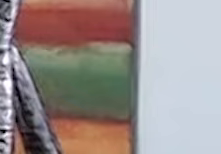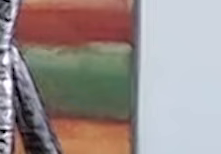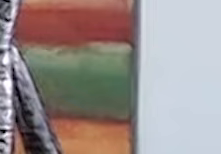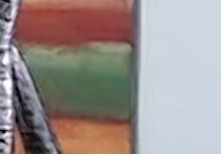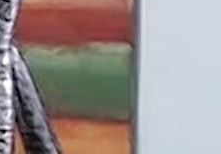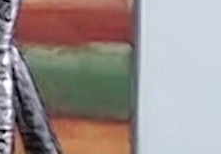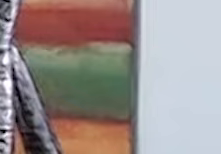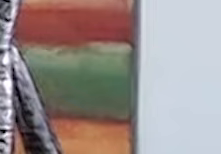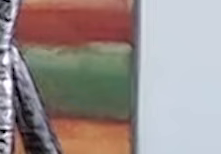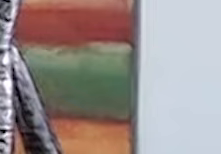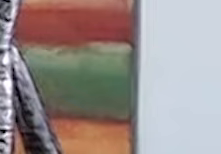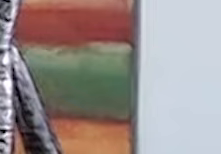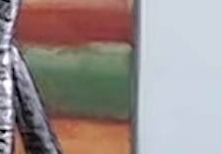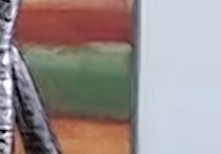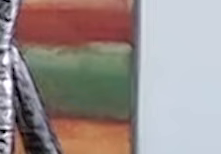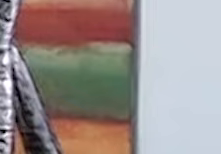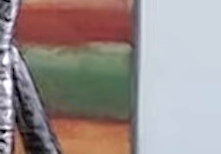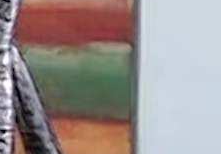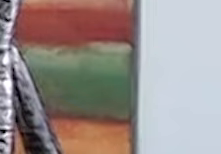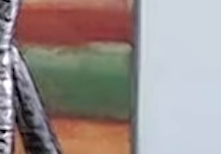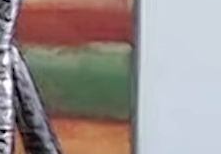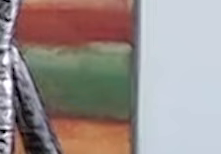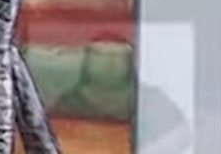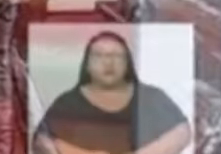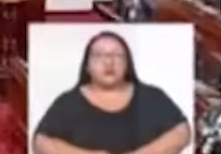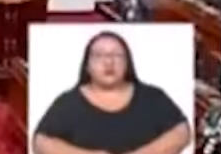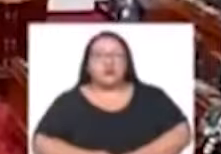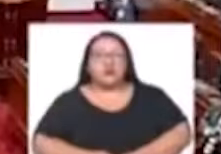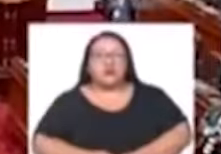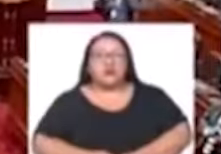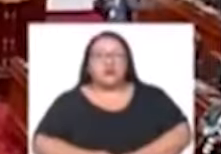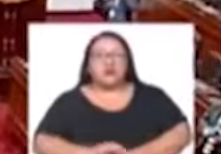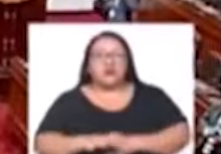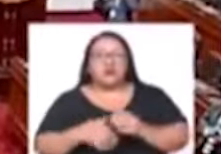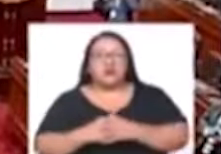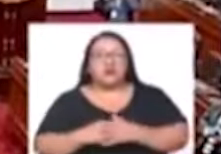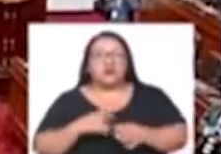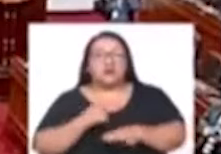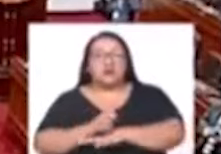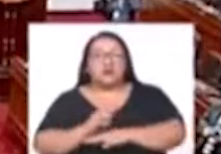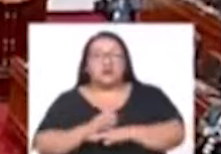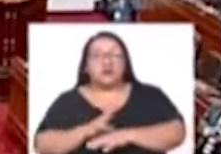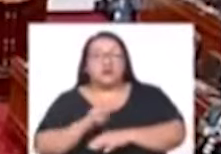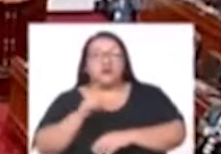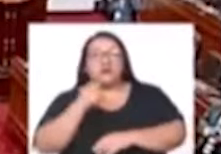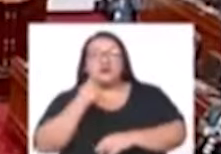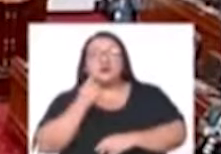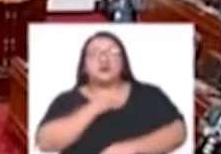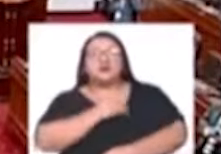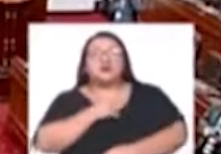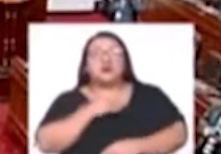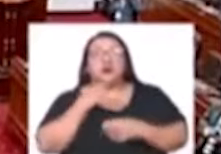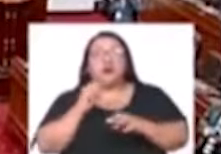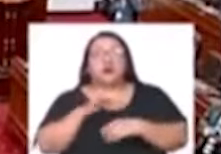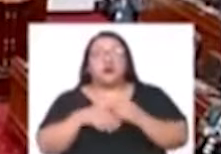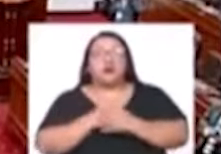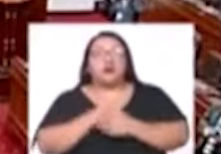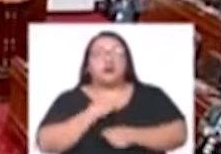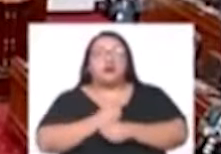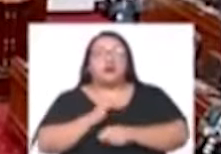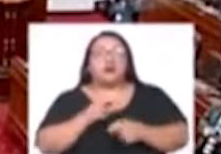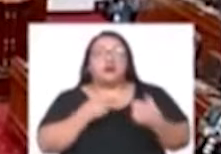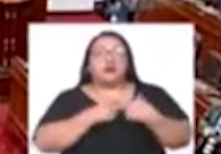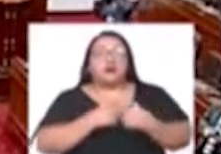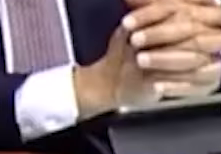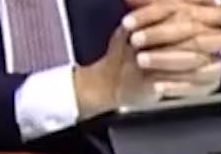salida donde concede justicia y busca evitar que se repitan situaciones como las que detalla en la sentencia. Les